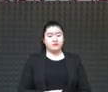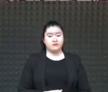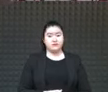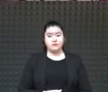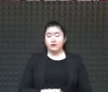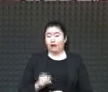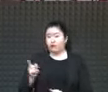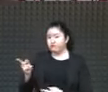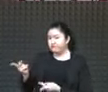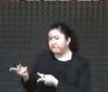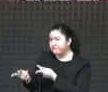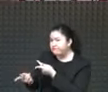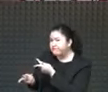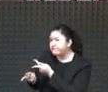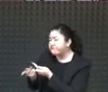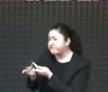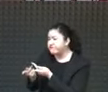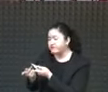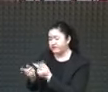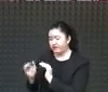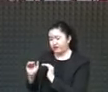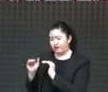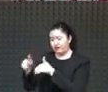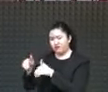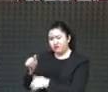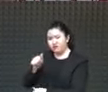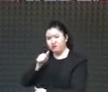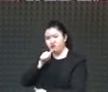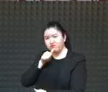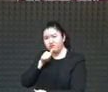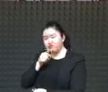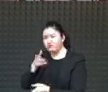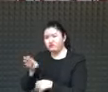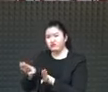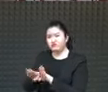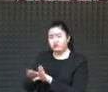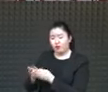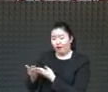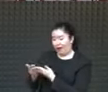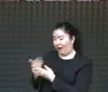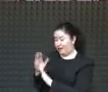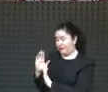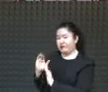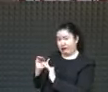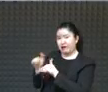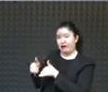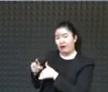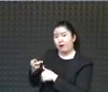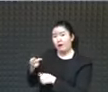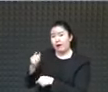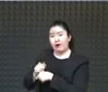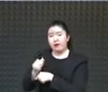Pregúntale, ¿cómo que se dejaron de inscribir? ¿Ya estaban inscritos y ya no se volvieron a inscribir? ¿O sí, están inscritos? Son los que tenían